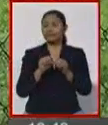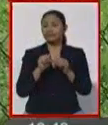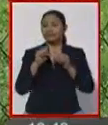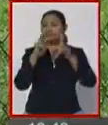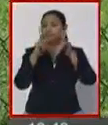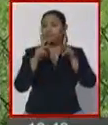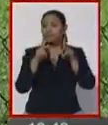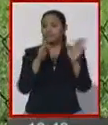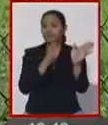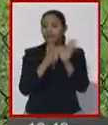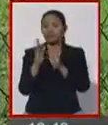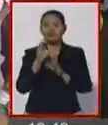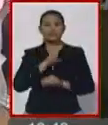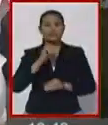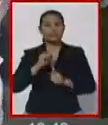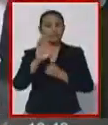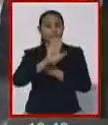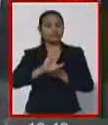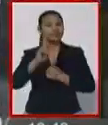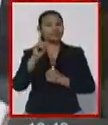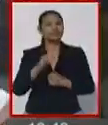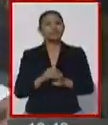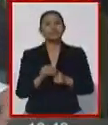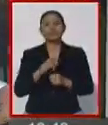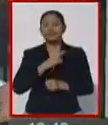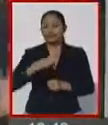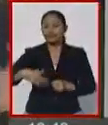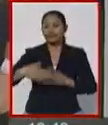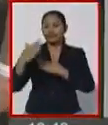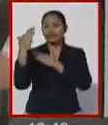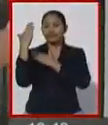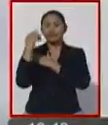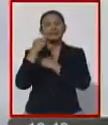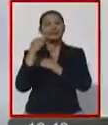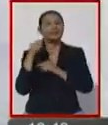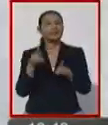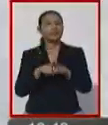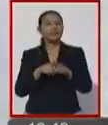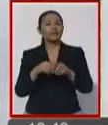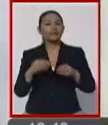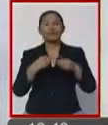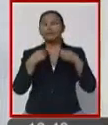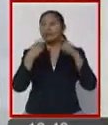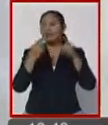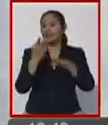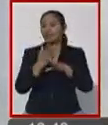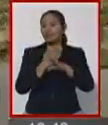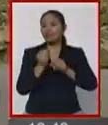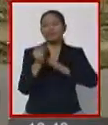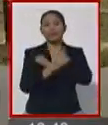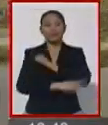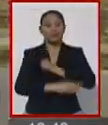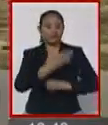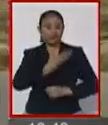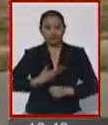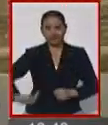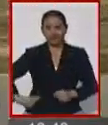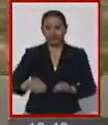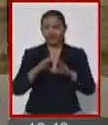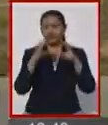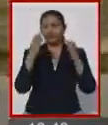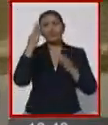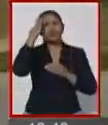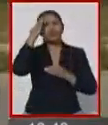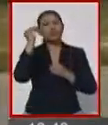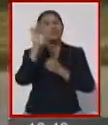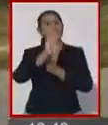socios conformaron el Comité de Defensa Patrimonial del Real Santa Cruz y con ello han anunciado un proceso penal al presidente del club